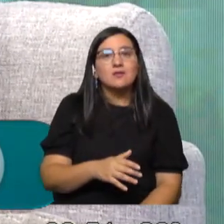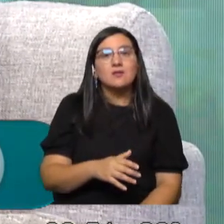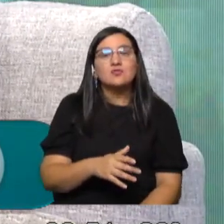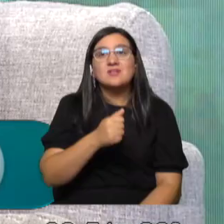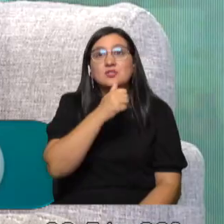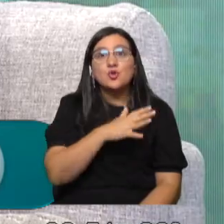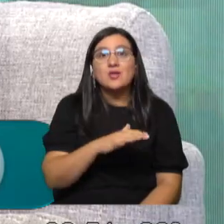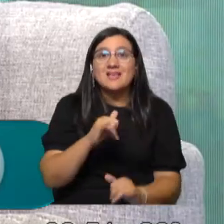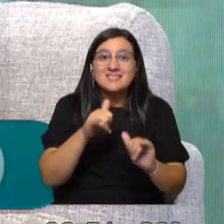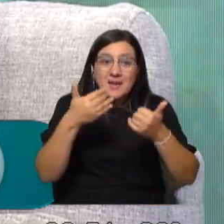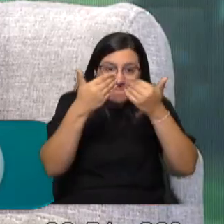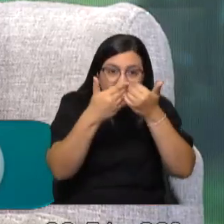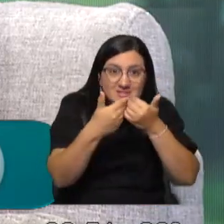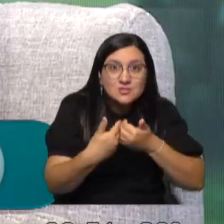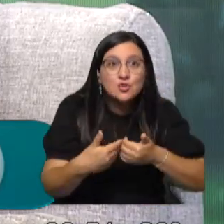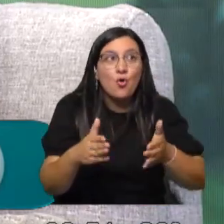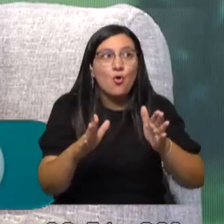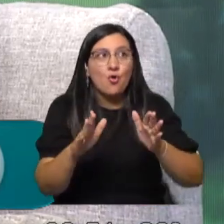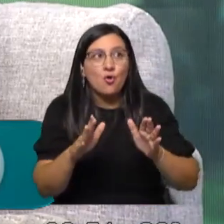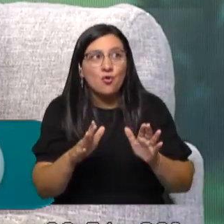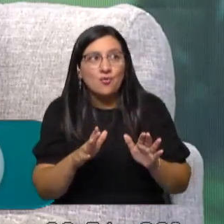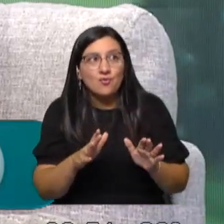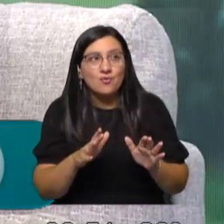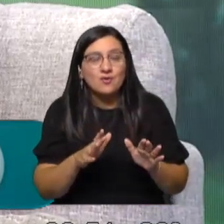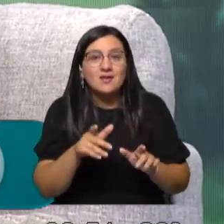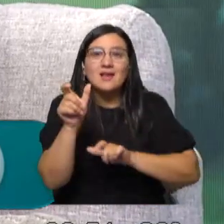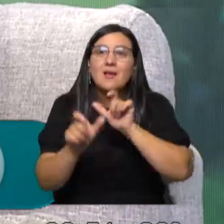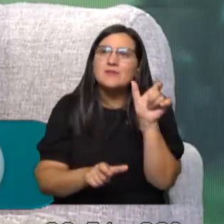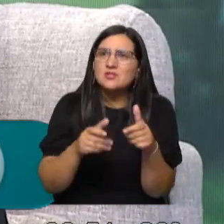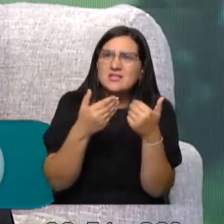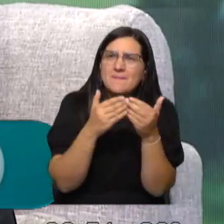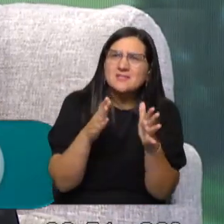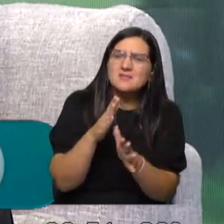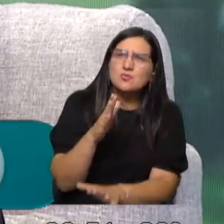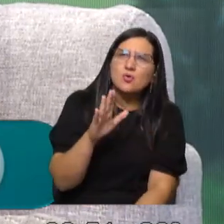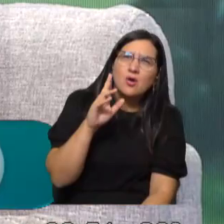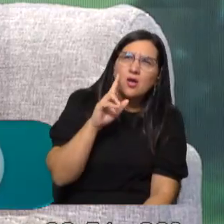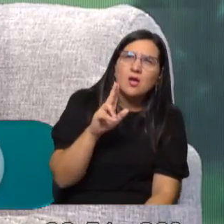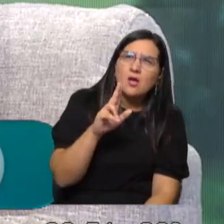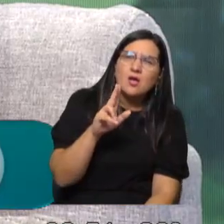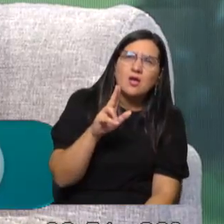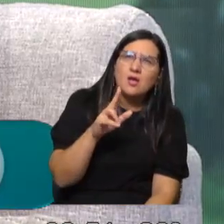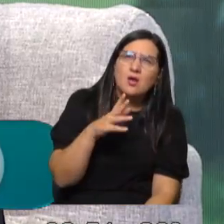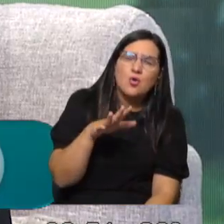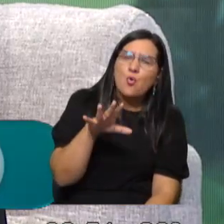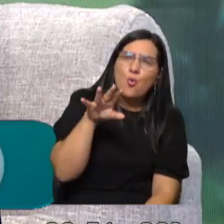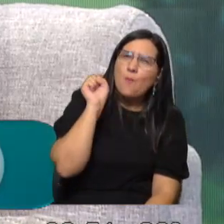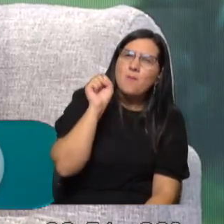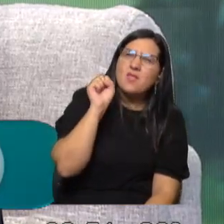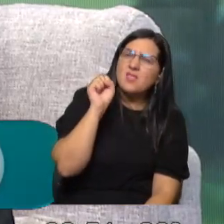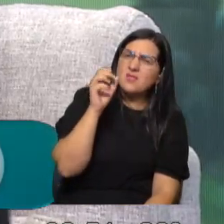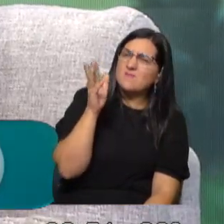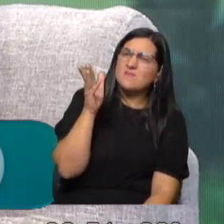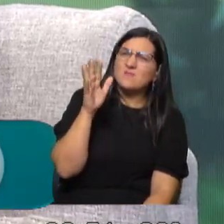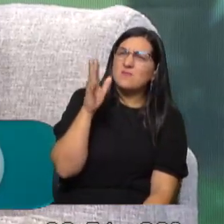que ya está comenzada, ¿no? Y que el público al principio no alcanza a comprender del